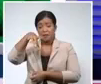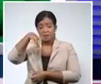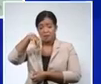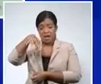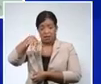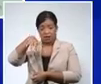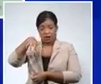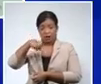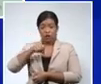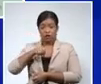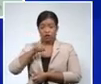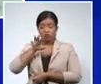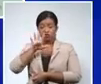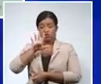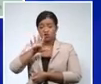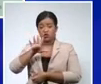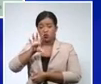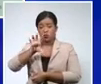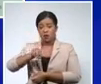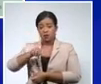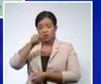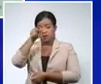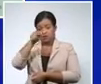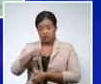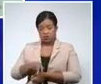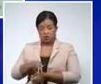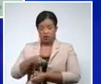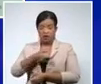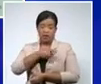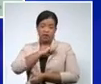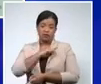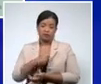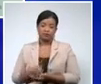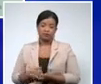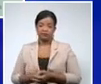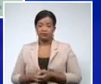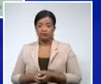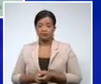diagnostica 50 casos autóctonos en el día de ayer.